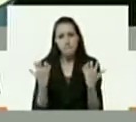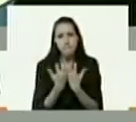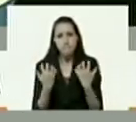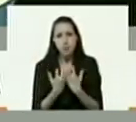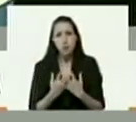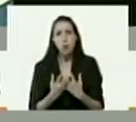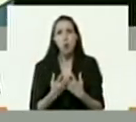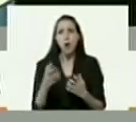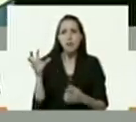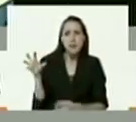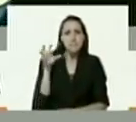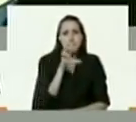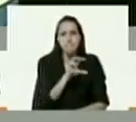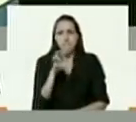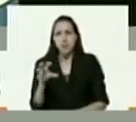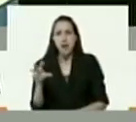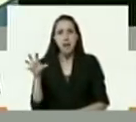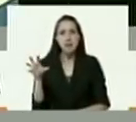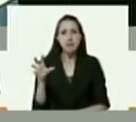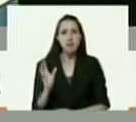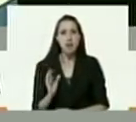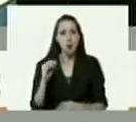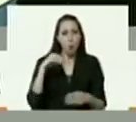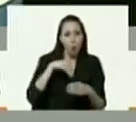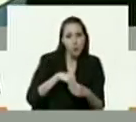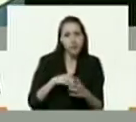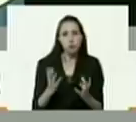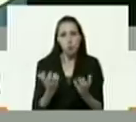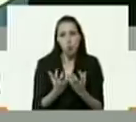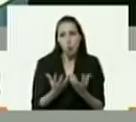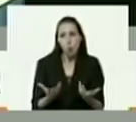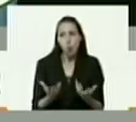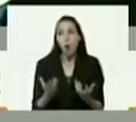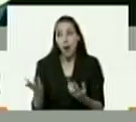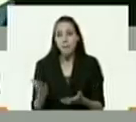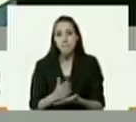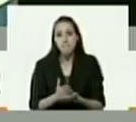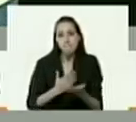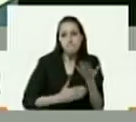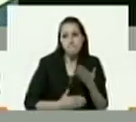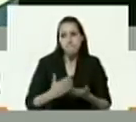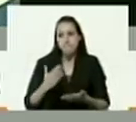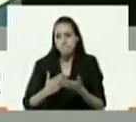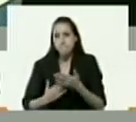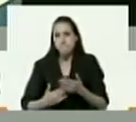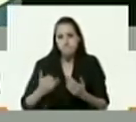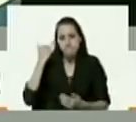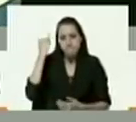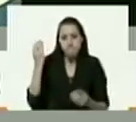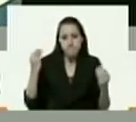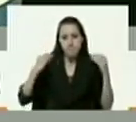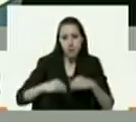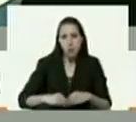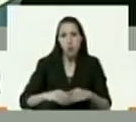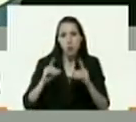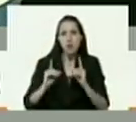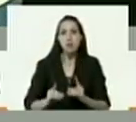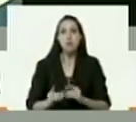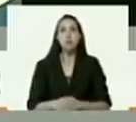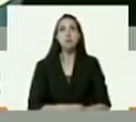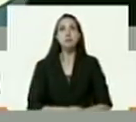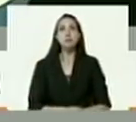entre países, conflictos dentro de los países, y es bienvenida la mediación, como también creemos que el secretario